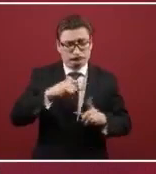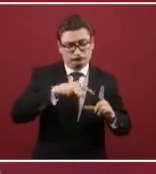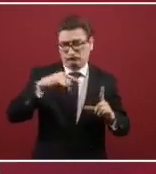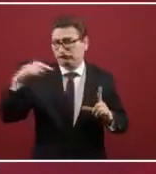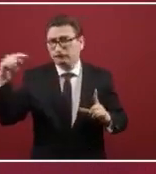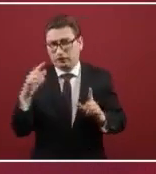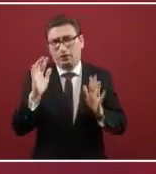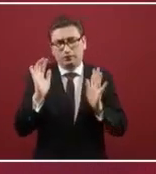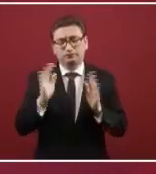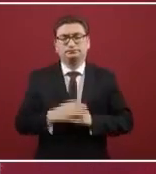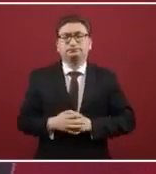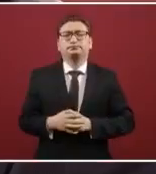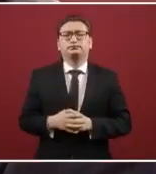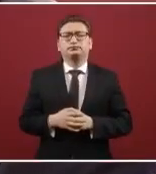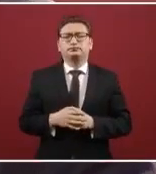está en lo